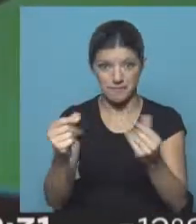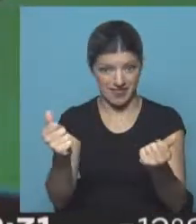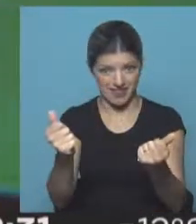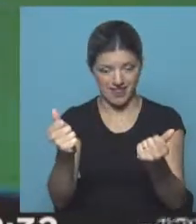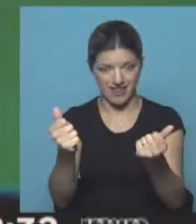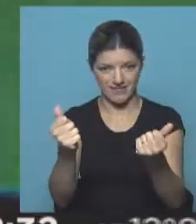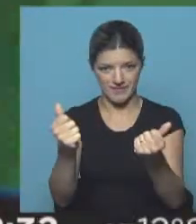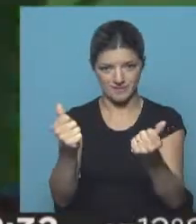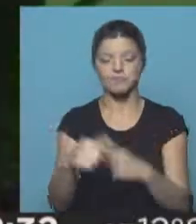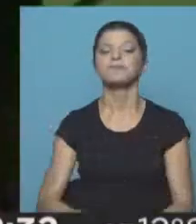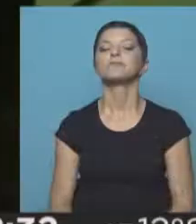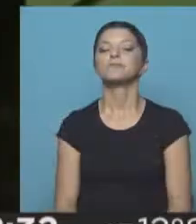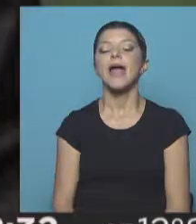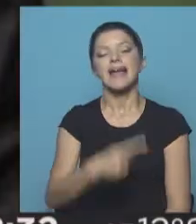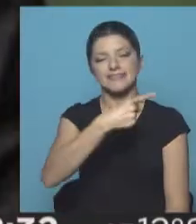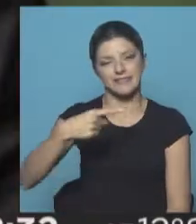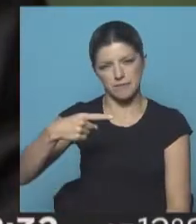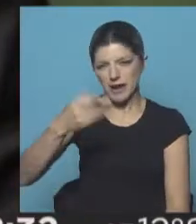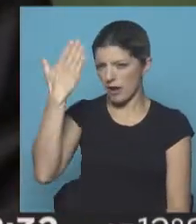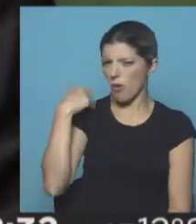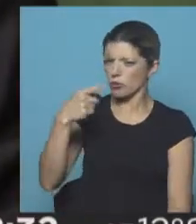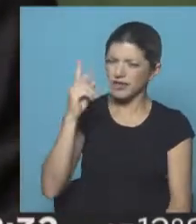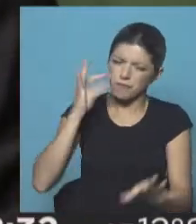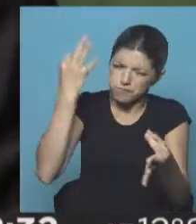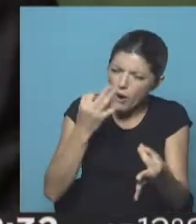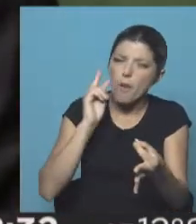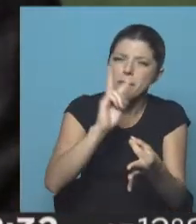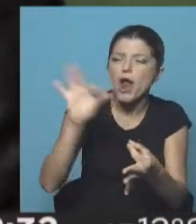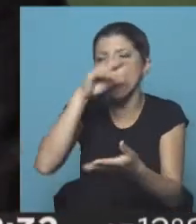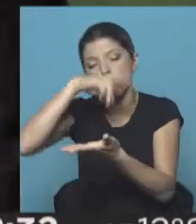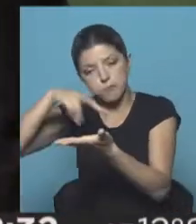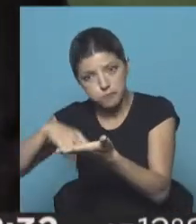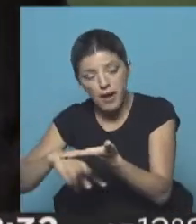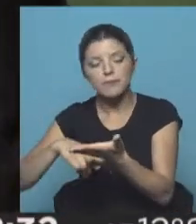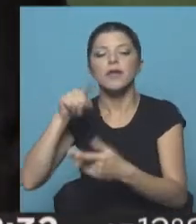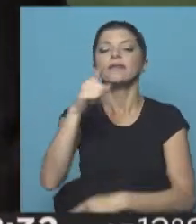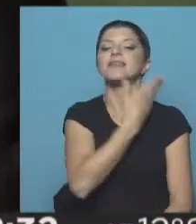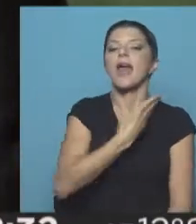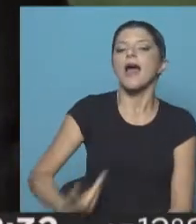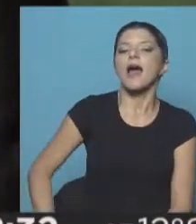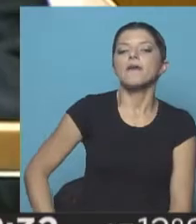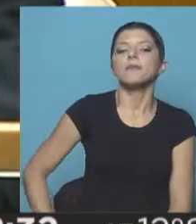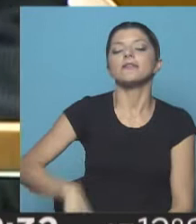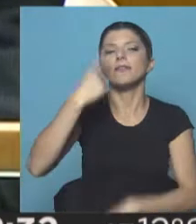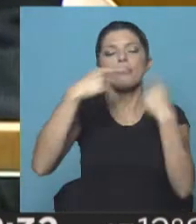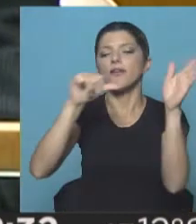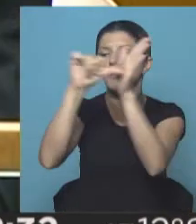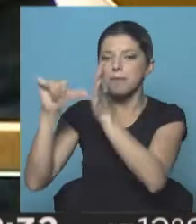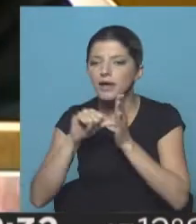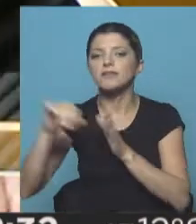de la organización. Esta semana, seguramente usted lo vio o usted lo leyó, esta semana se reunieron jefes de gobierno, jefes de Estado, que se